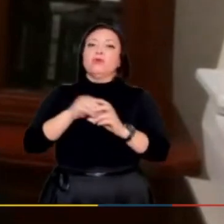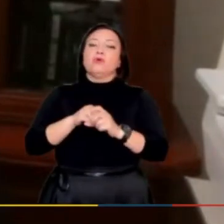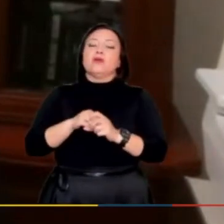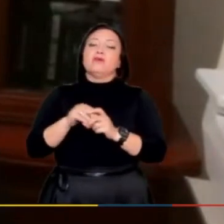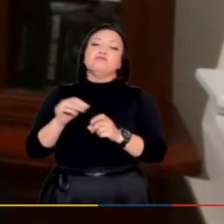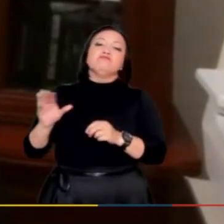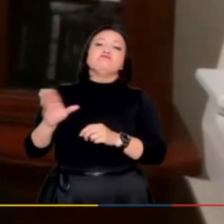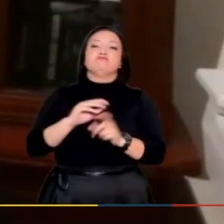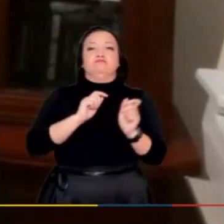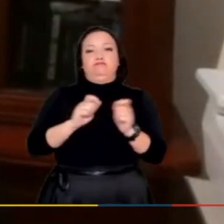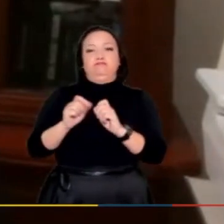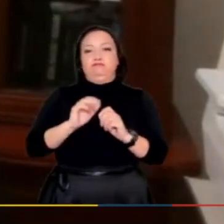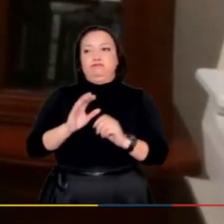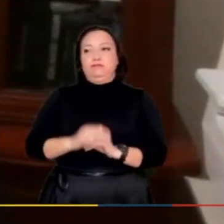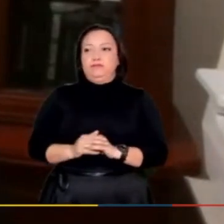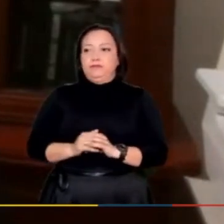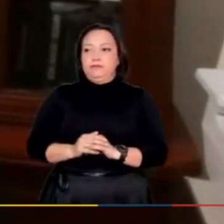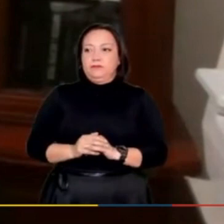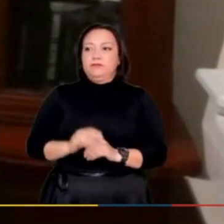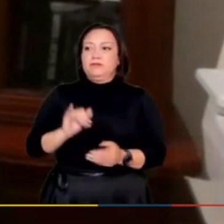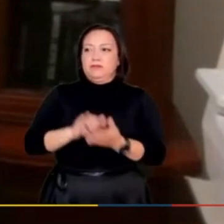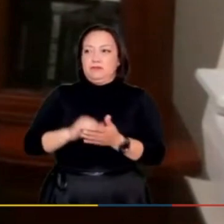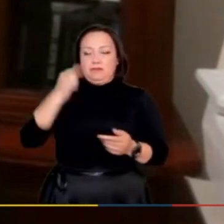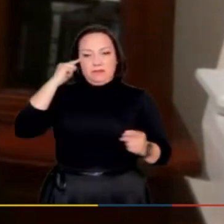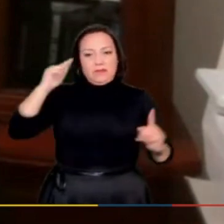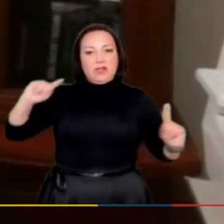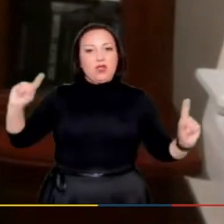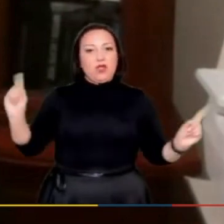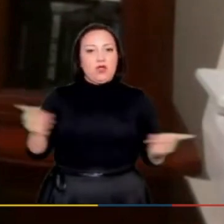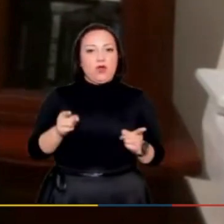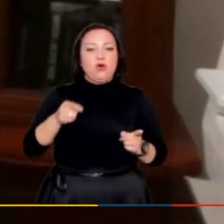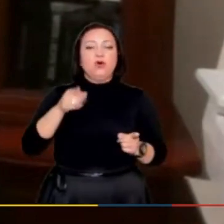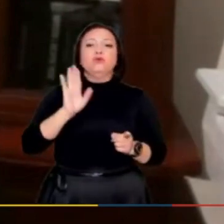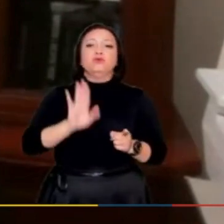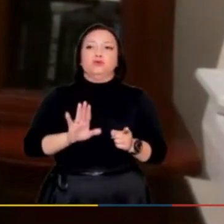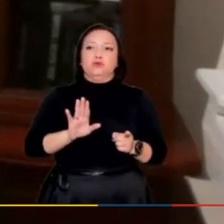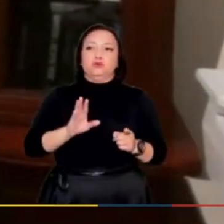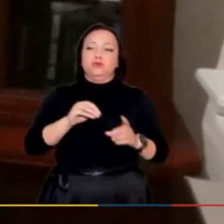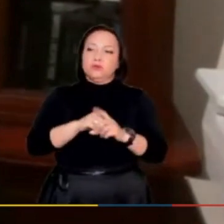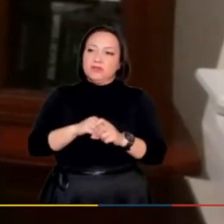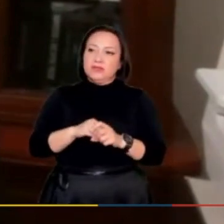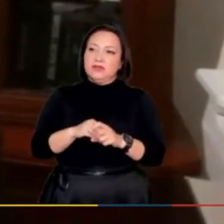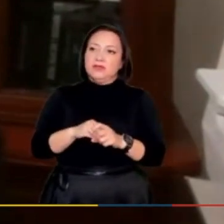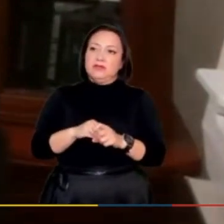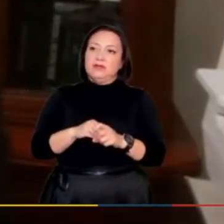partes, se llegó a la conclusión de que no hubo,